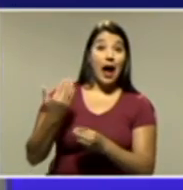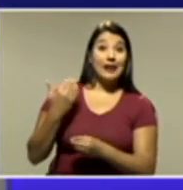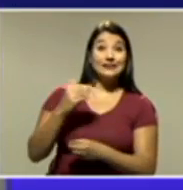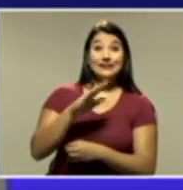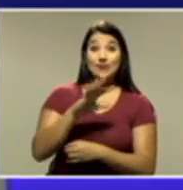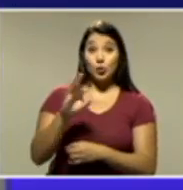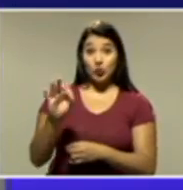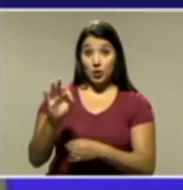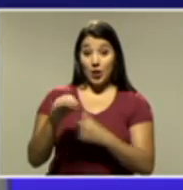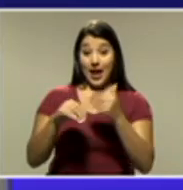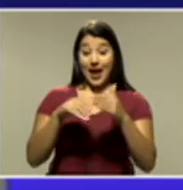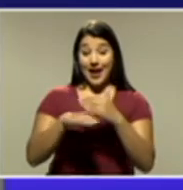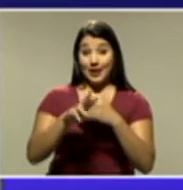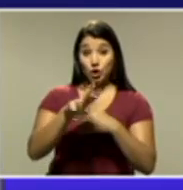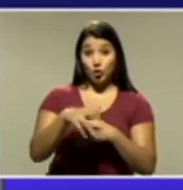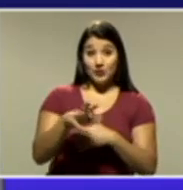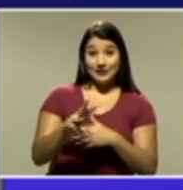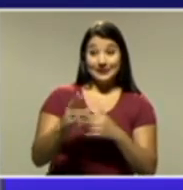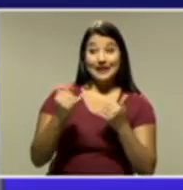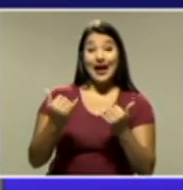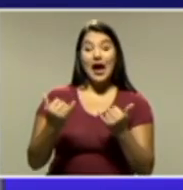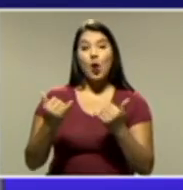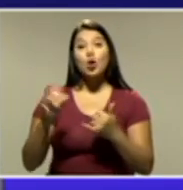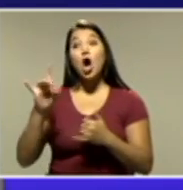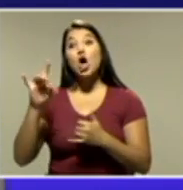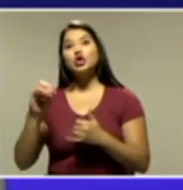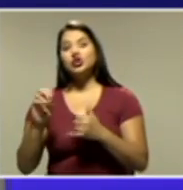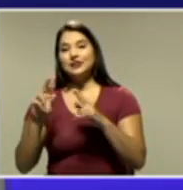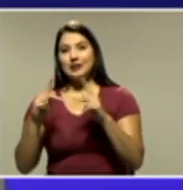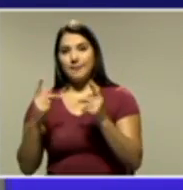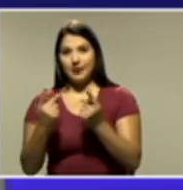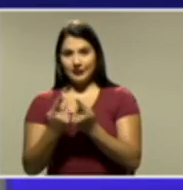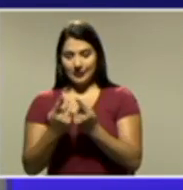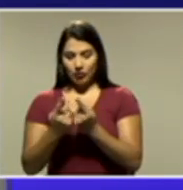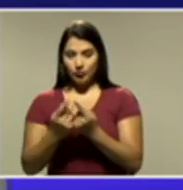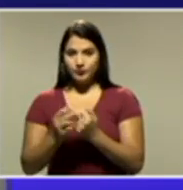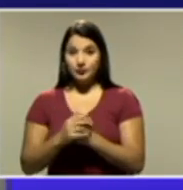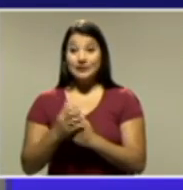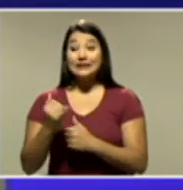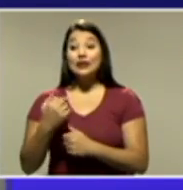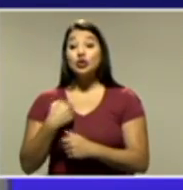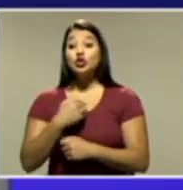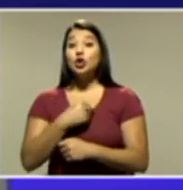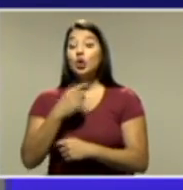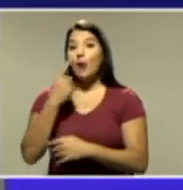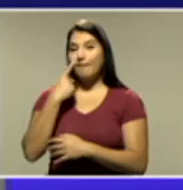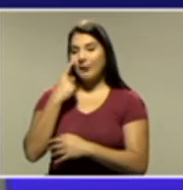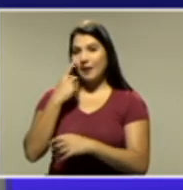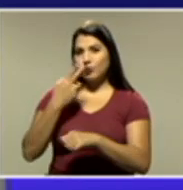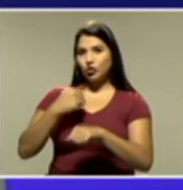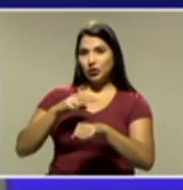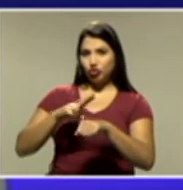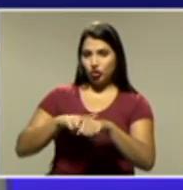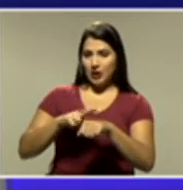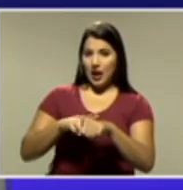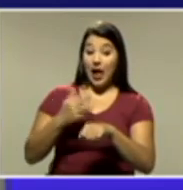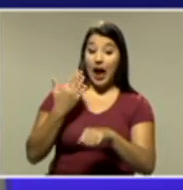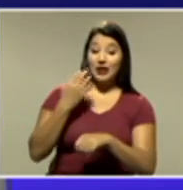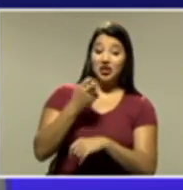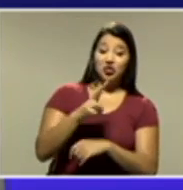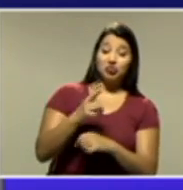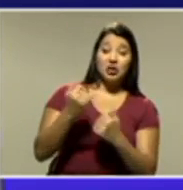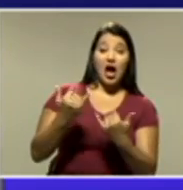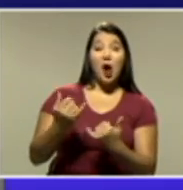en el 2016 a 80 en esta elección. Si vemos los nacionales, pasamos de 12 a 14, que es un